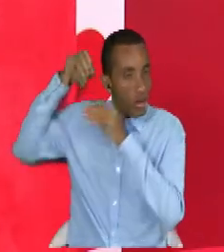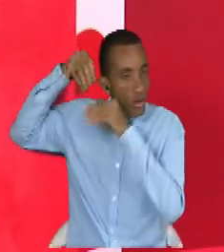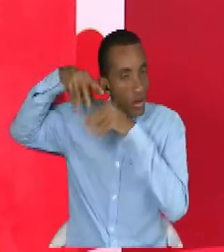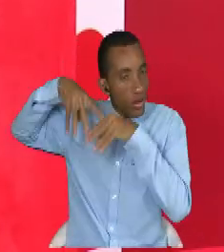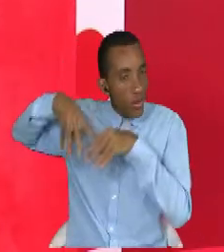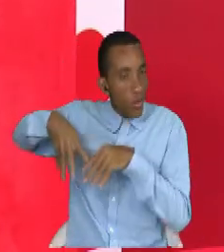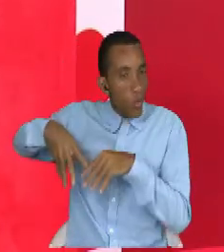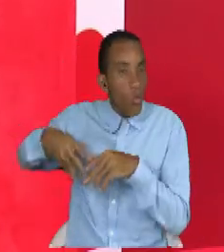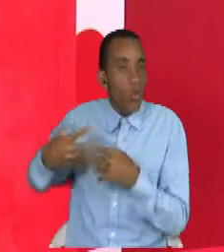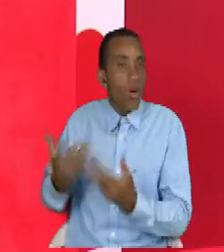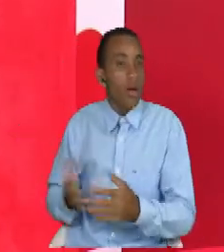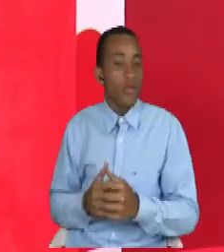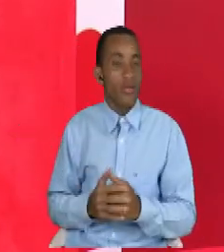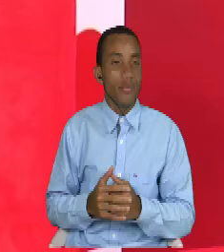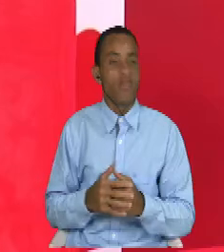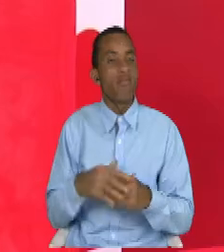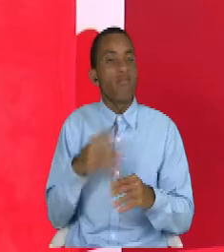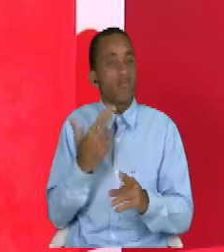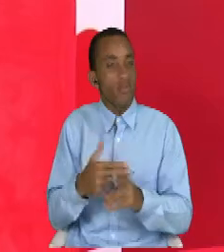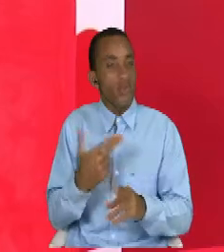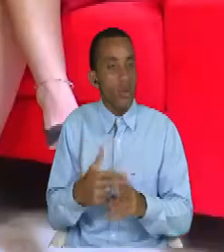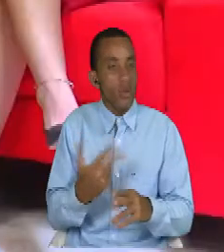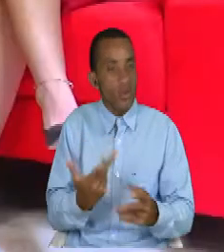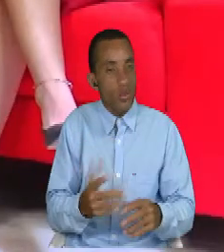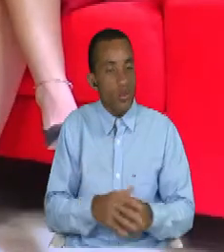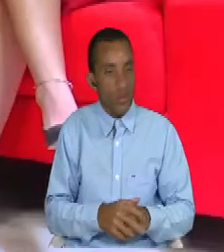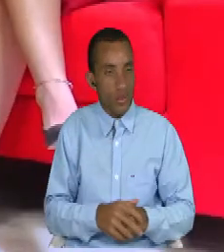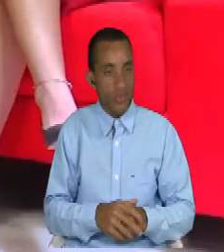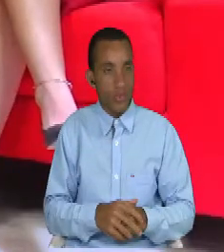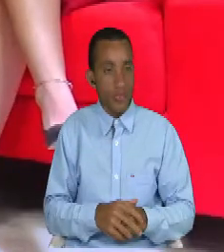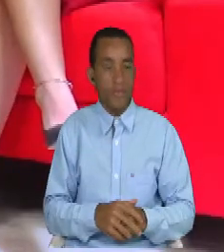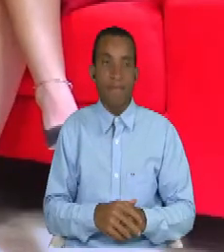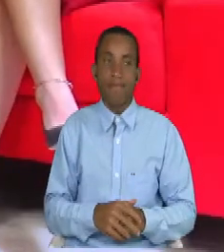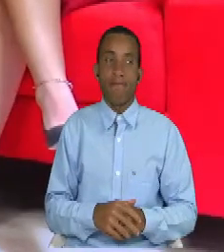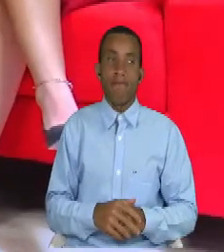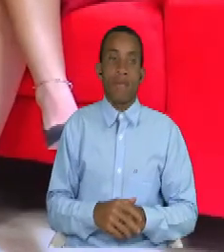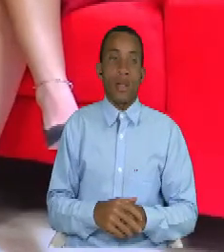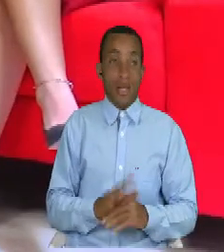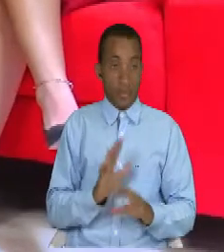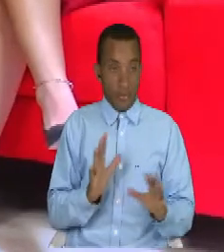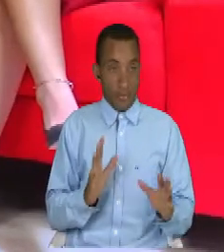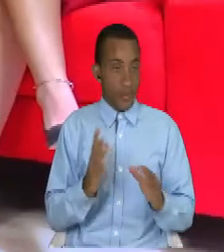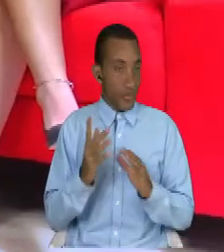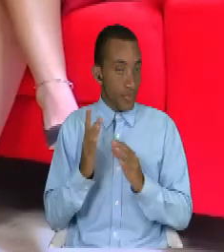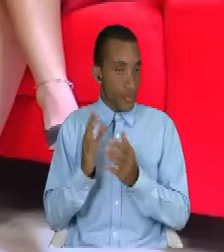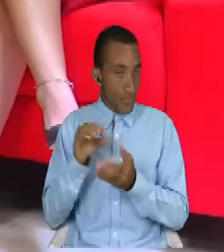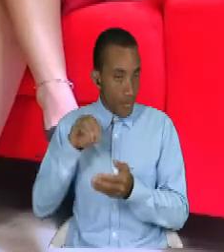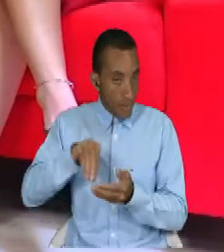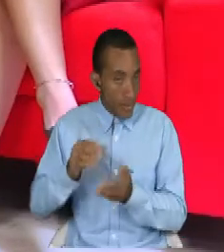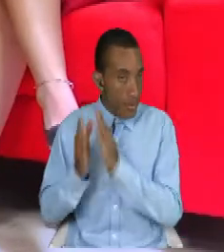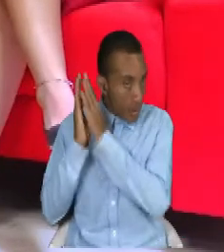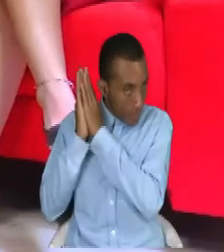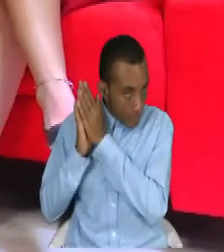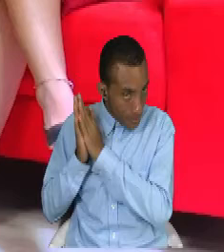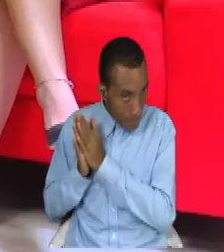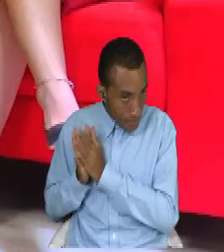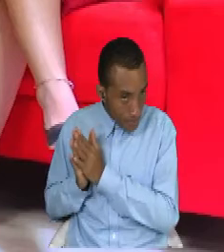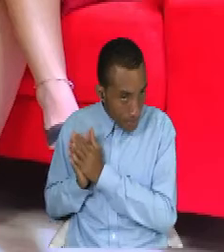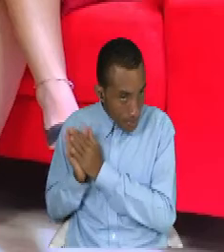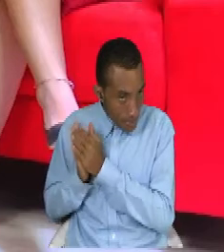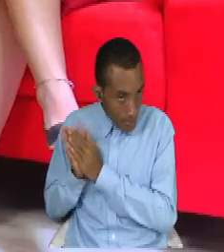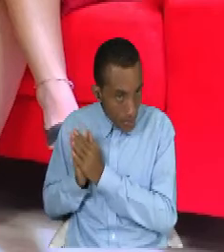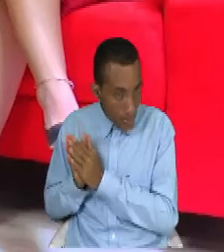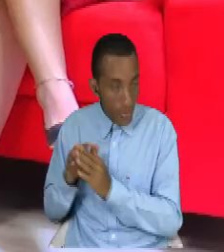kit cómo se llama y cómo lo puedo utilizar bueno el kit viene el champú viene la mascarilla viene el